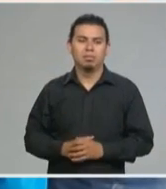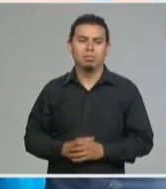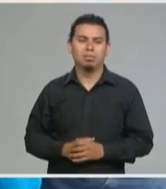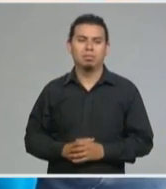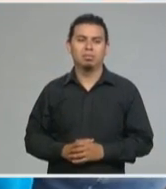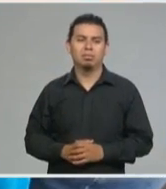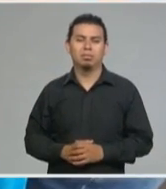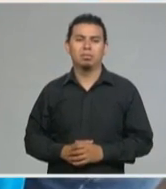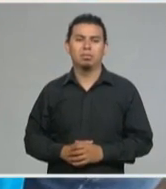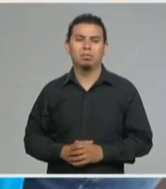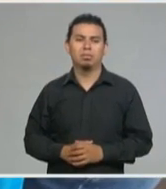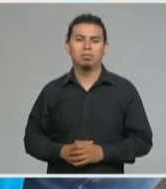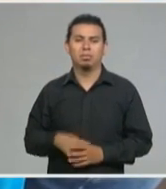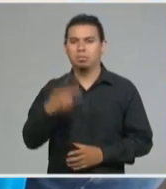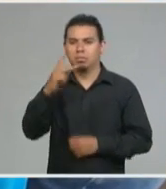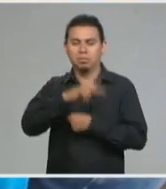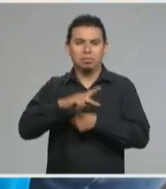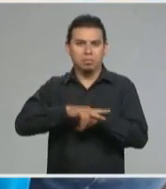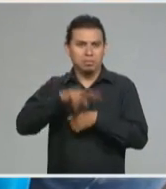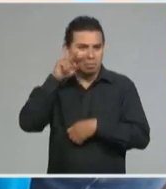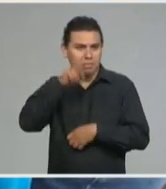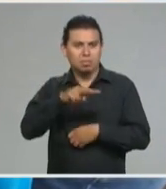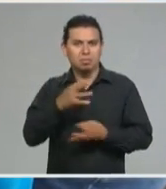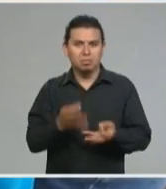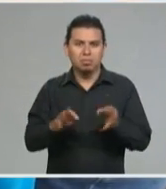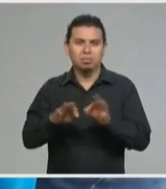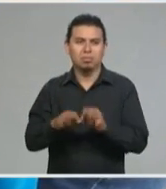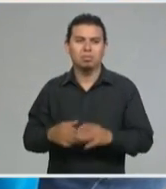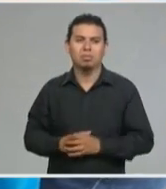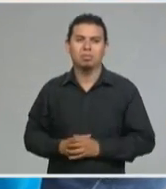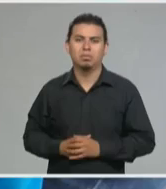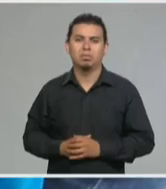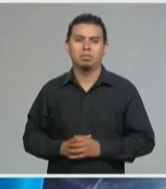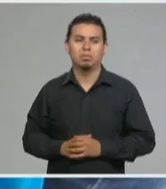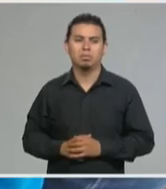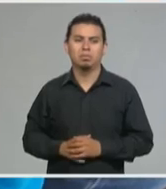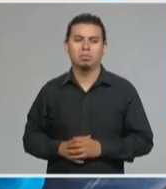como su país, que es muy